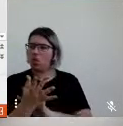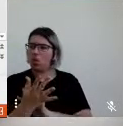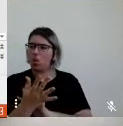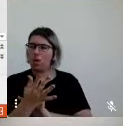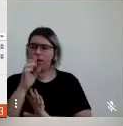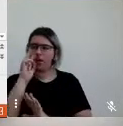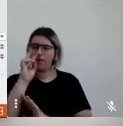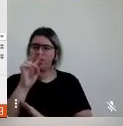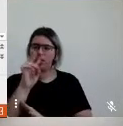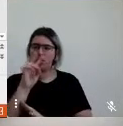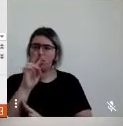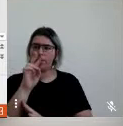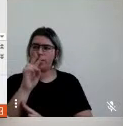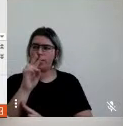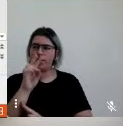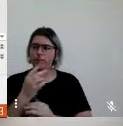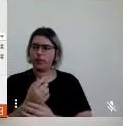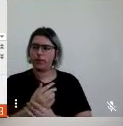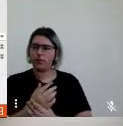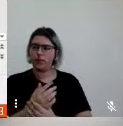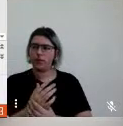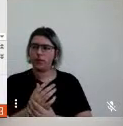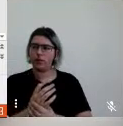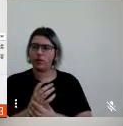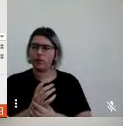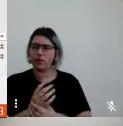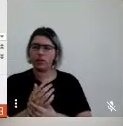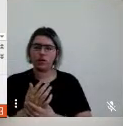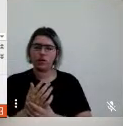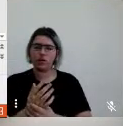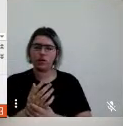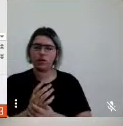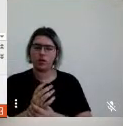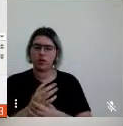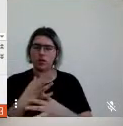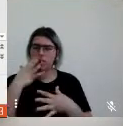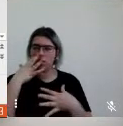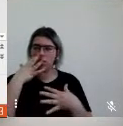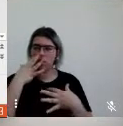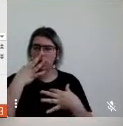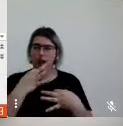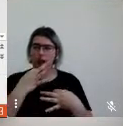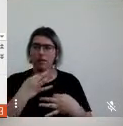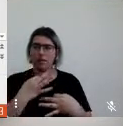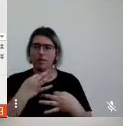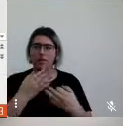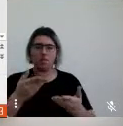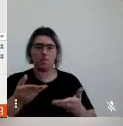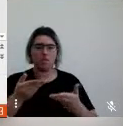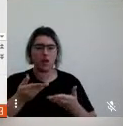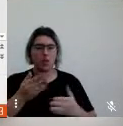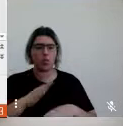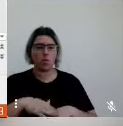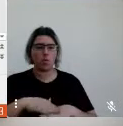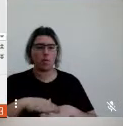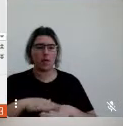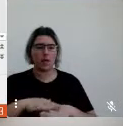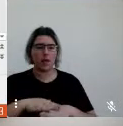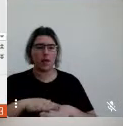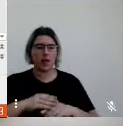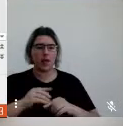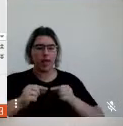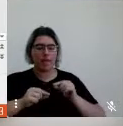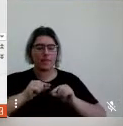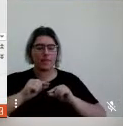de antes. Esos Dime. consejos que nos has dado, Sí. en realidad, o sea, a lo que nos ayudan es a recuperar la microbiota. Sí,